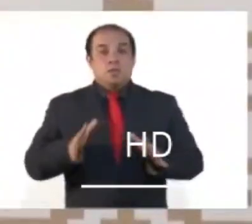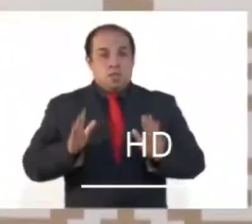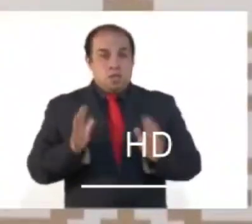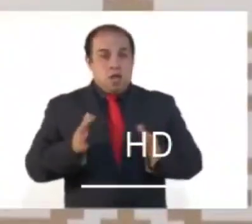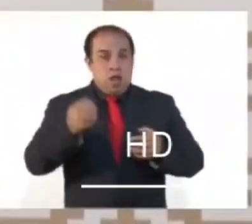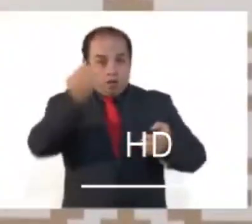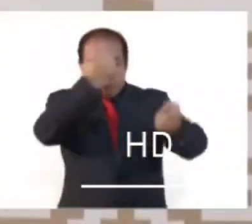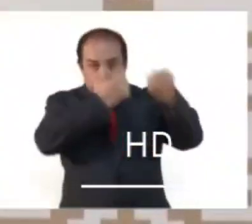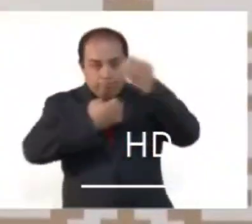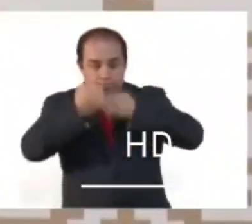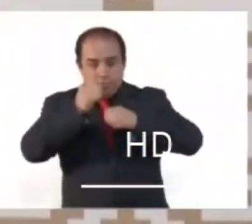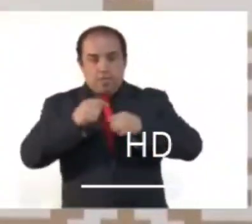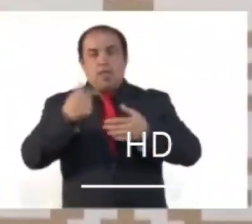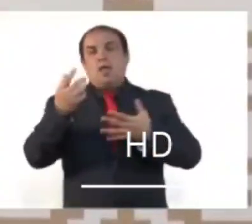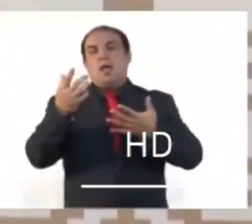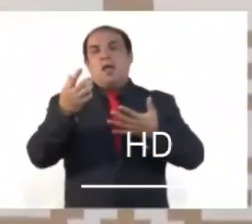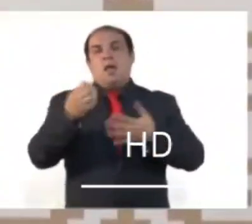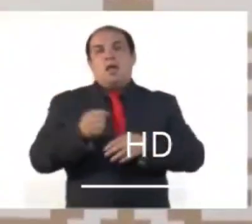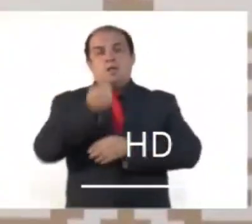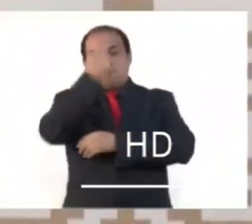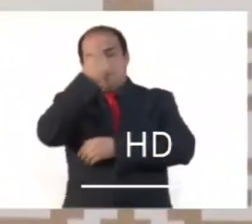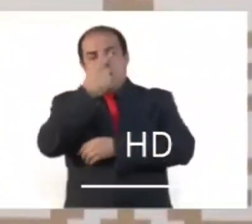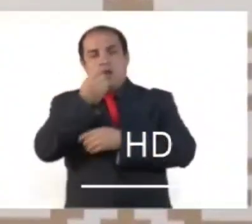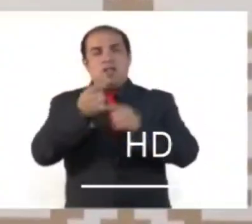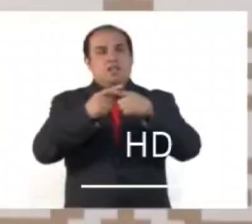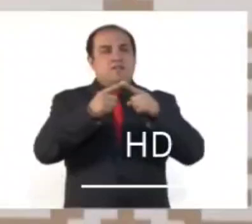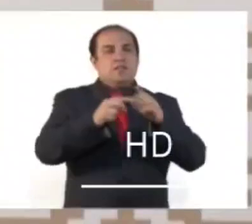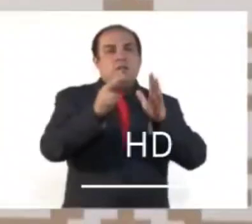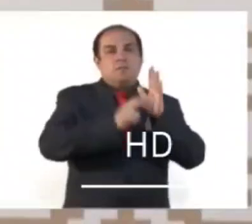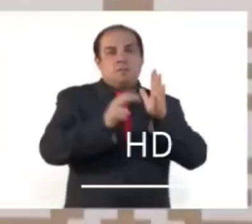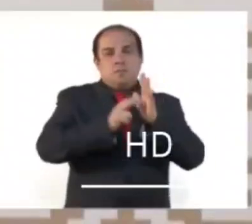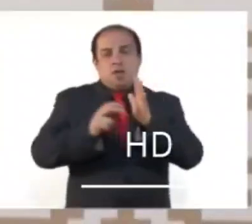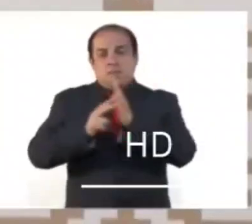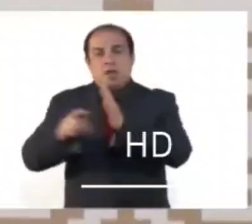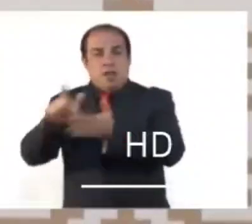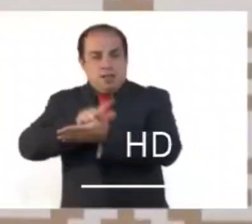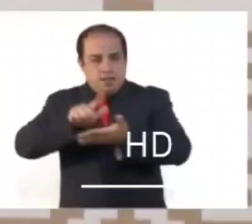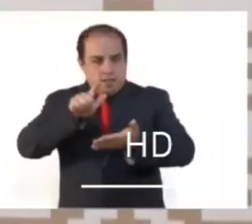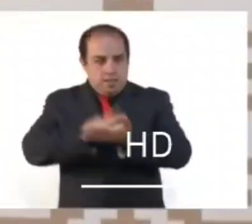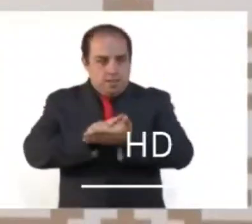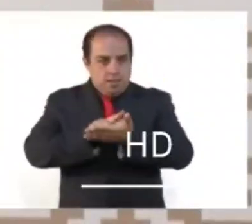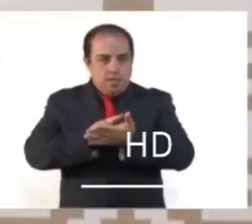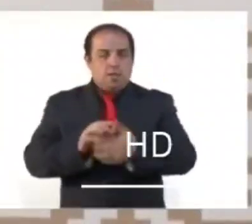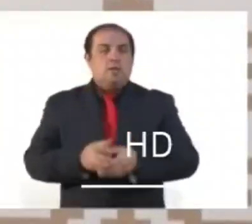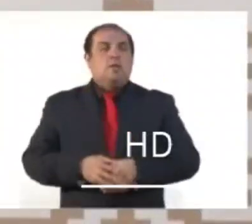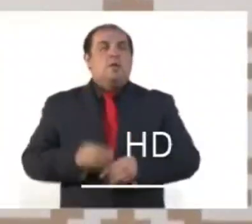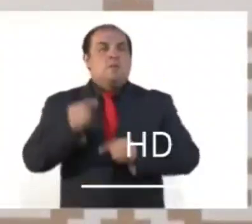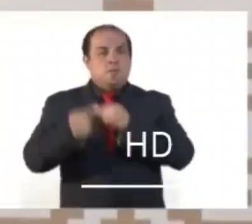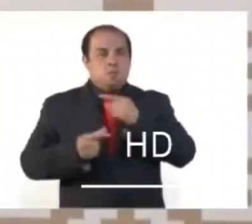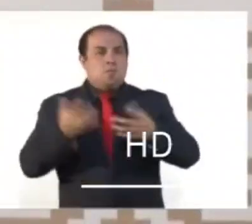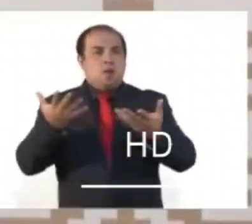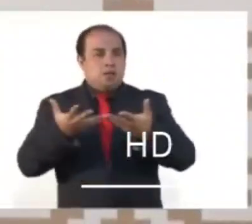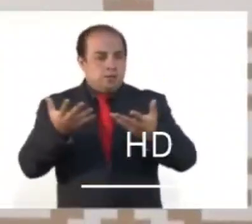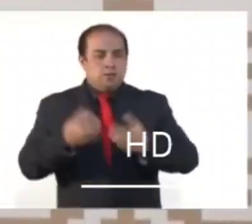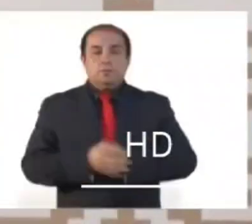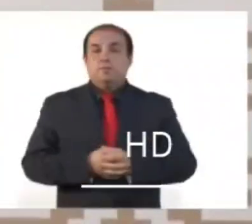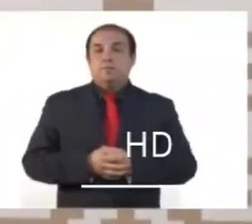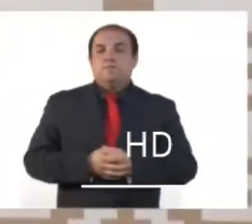análisis diseñamos un conjunto de reformas que fuimos haciendo en los últimos meses. ¿Qué